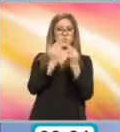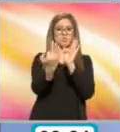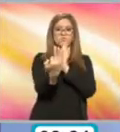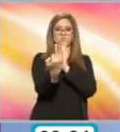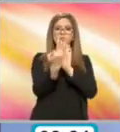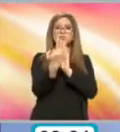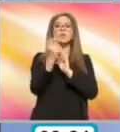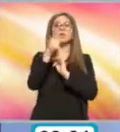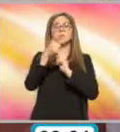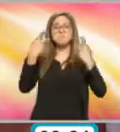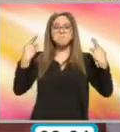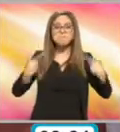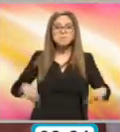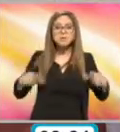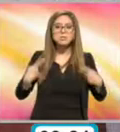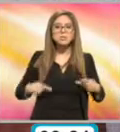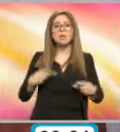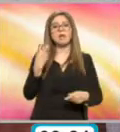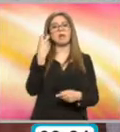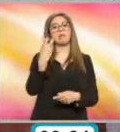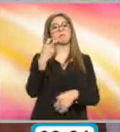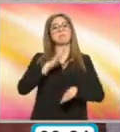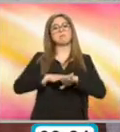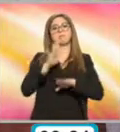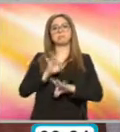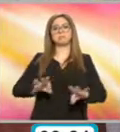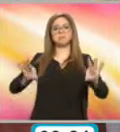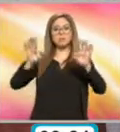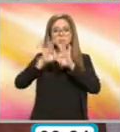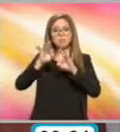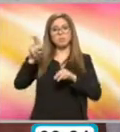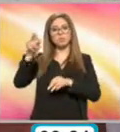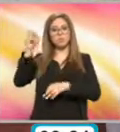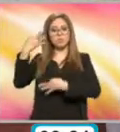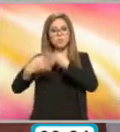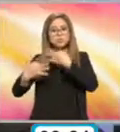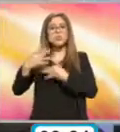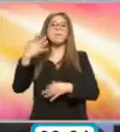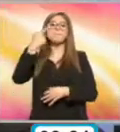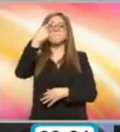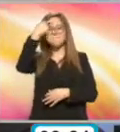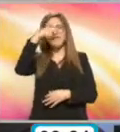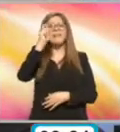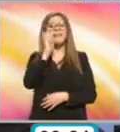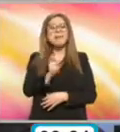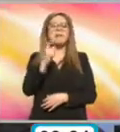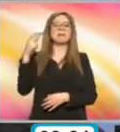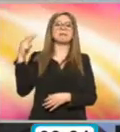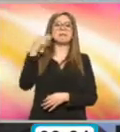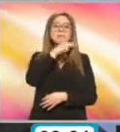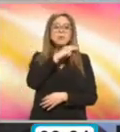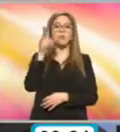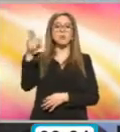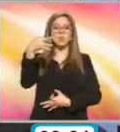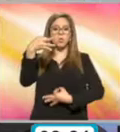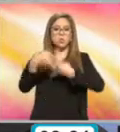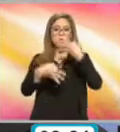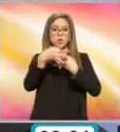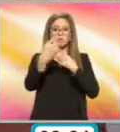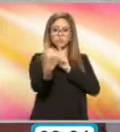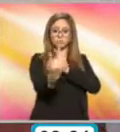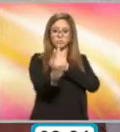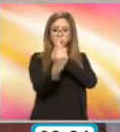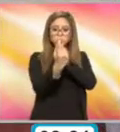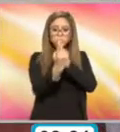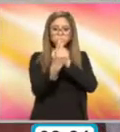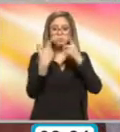con las partes. Eso en principio, uno de los principios del juicio oral es la inmediatez, que significa que el juez está en contacto directo